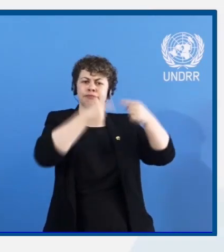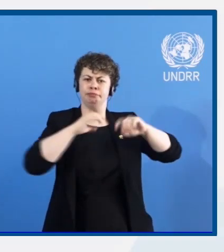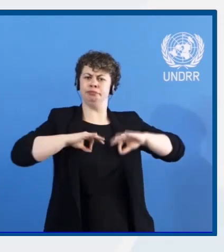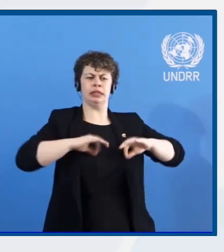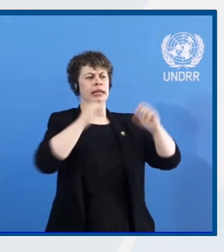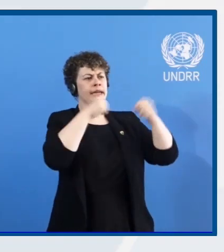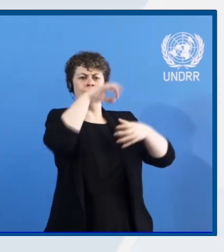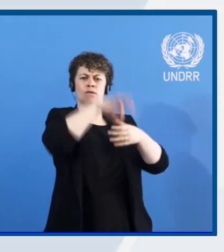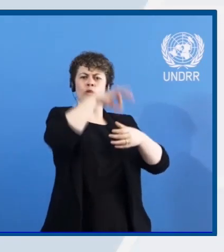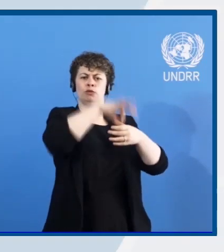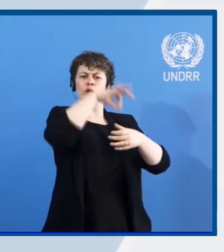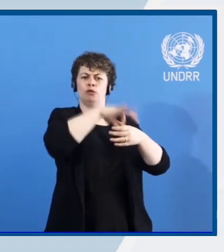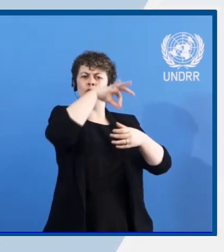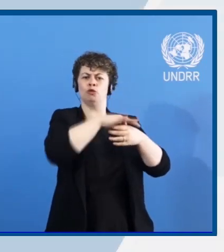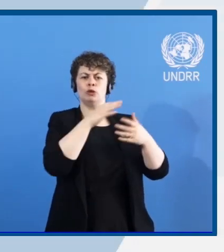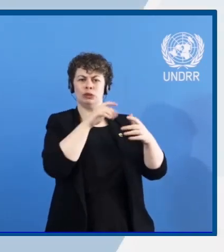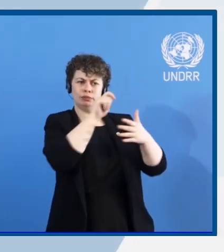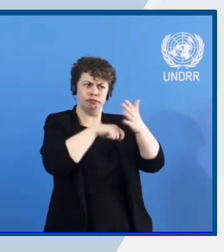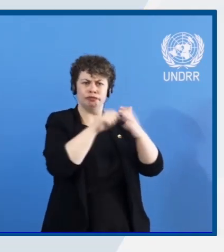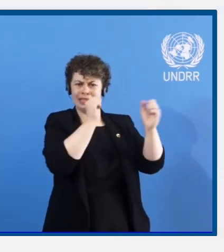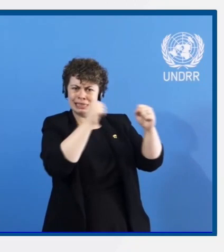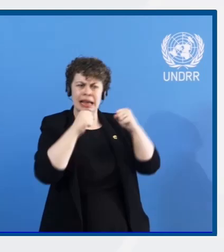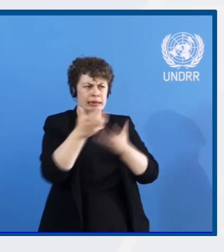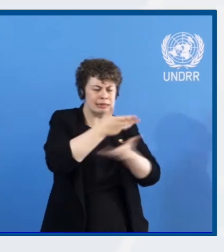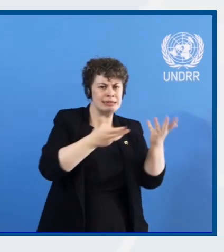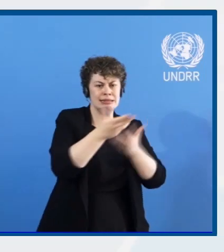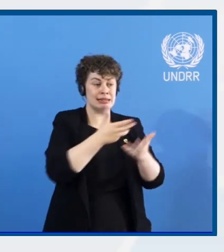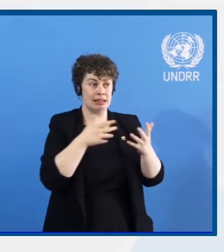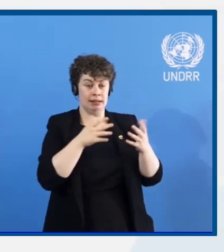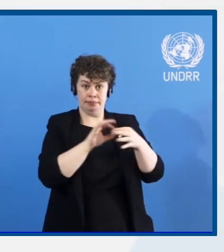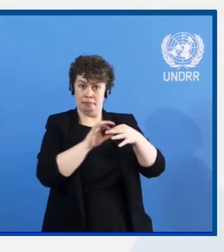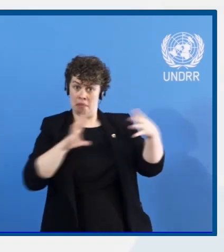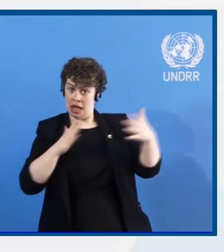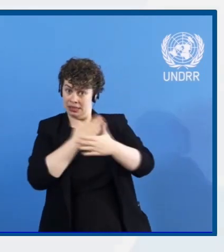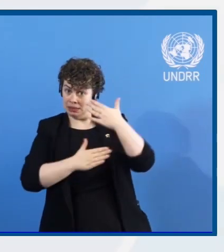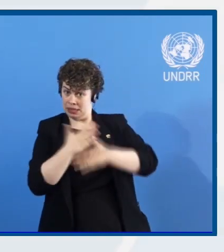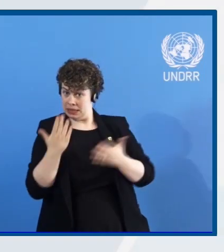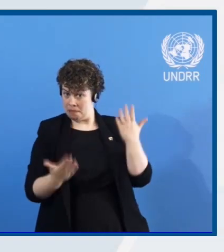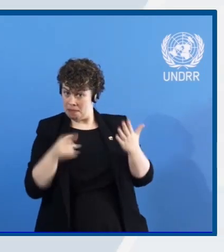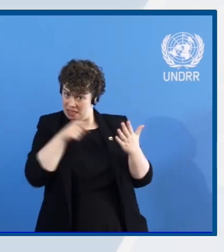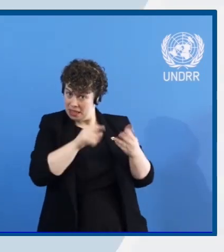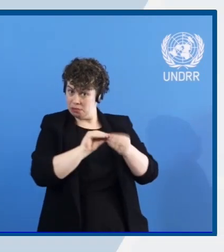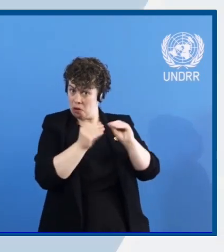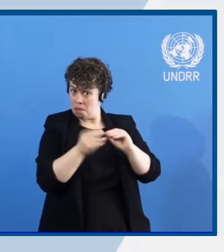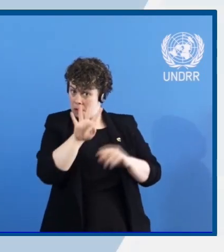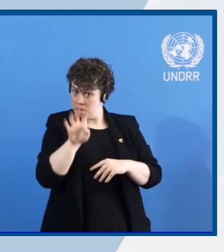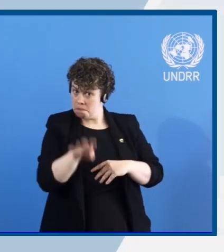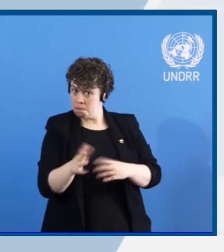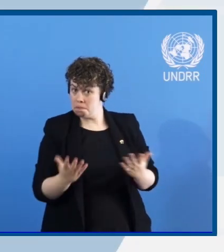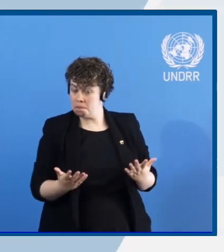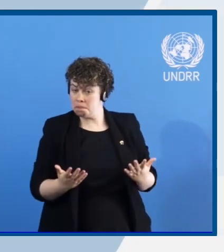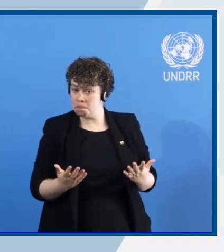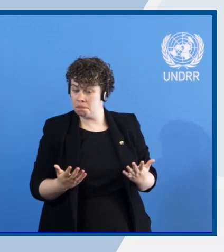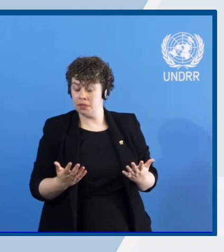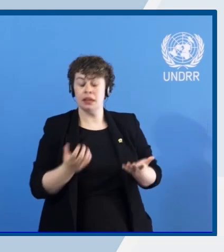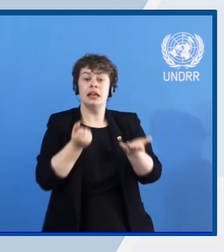a que la información se traslade a elementos de modelación sobre riesgo en función del tipo de amenazas y en función de